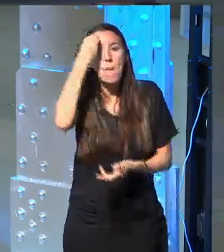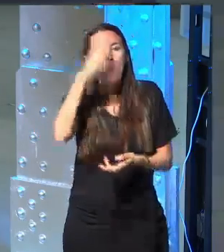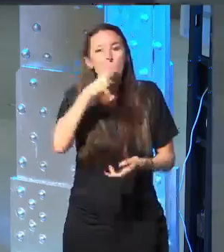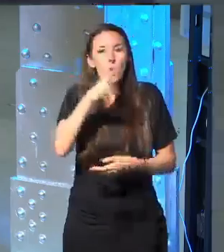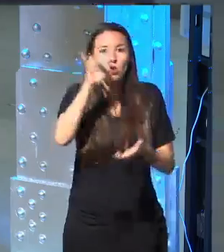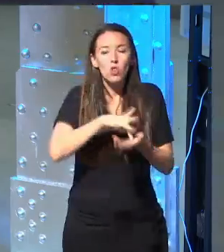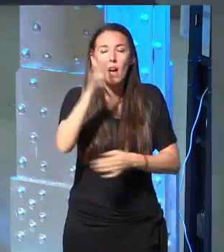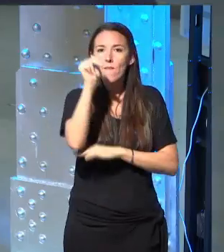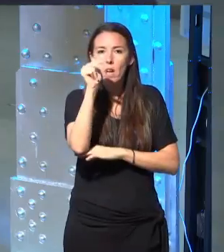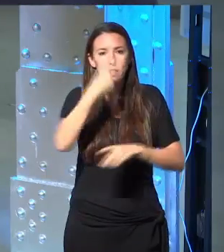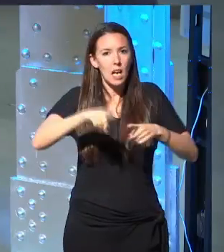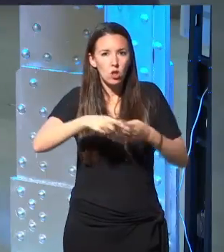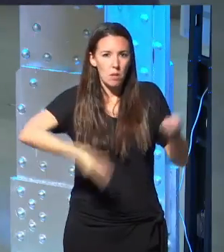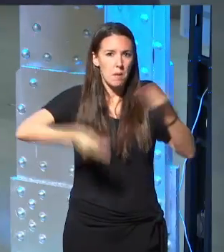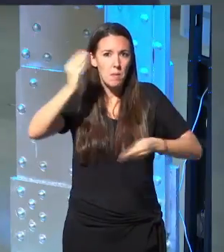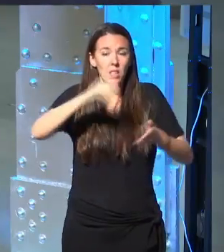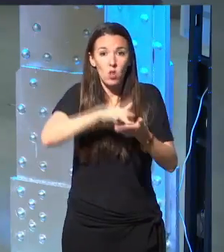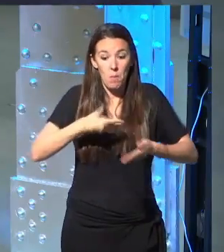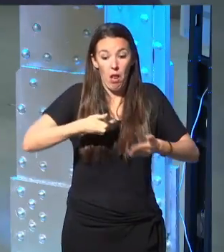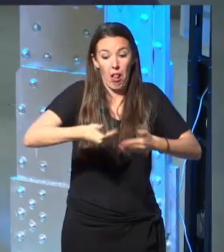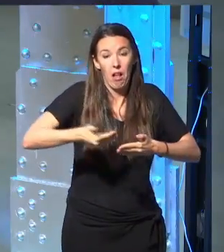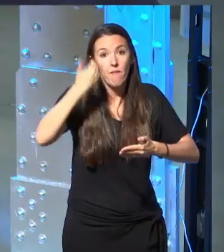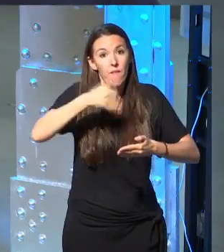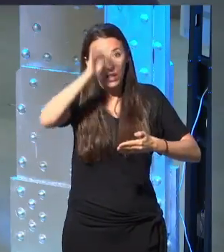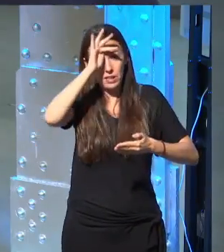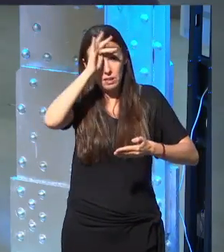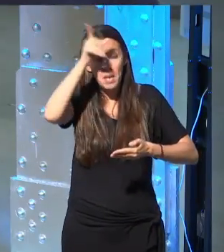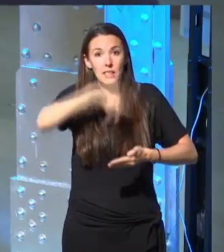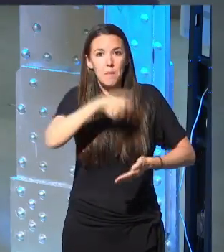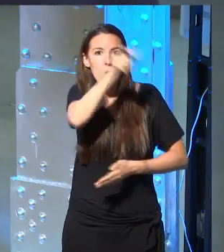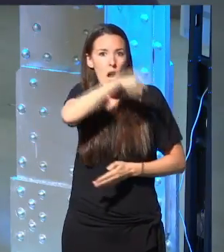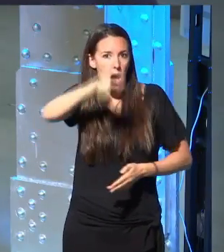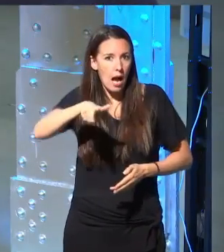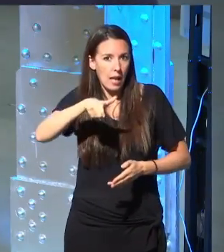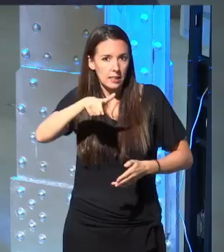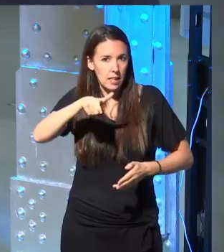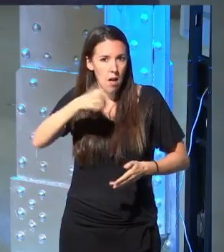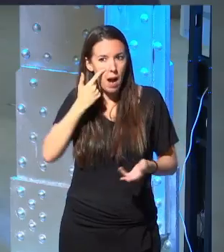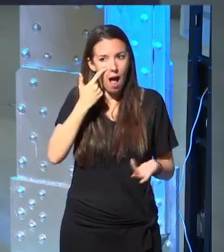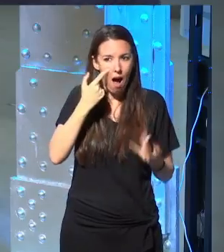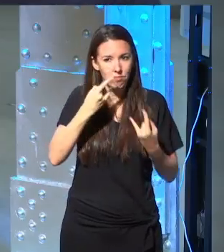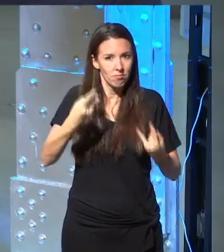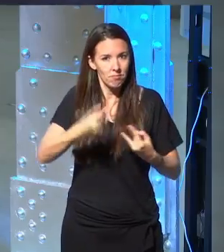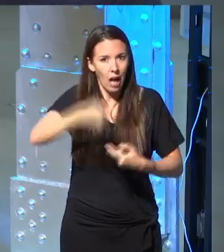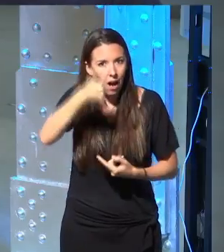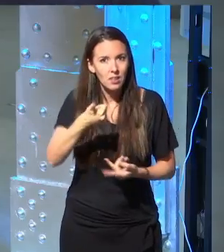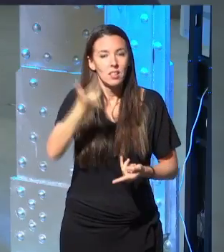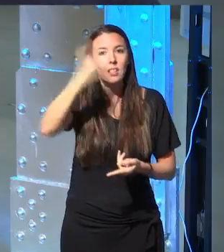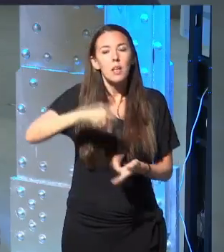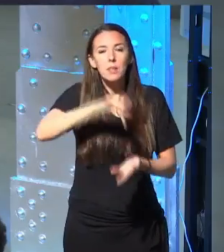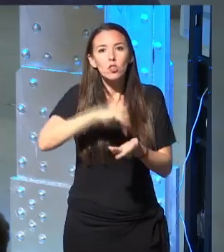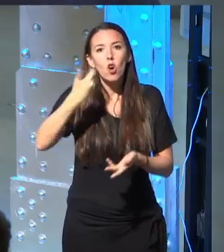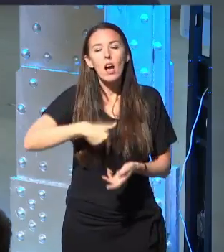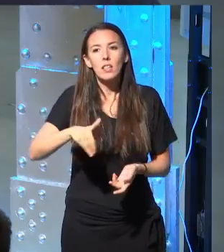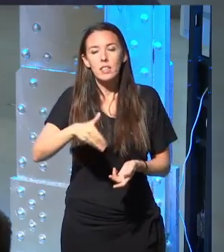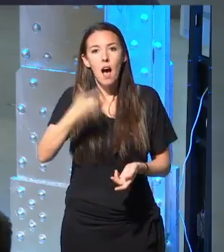el viernes se concentró ya en muchas cosas, que fue la llegada del fin de semana, igual también la predisposición de la gente a entrar más en el juego, igual también, pues eso, cuando entran